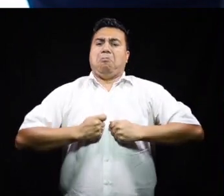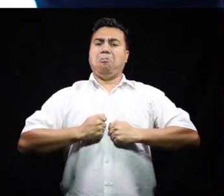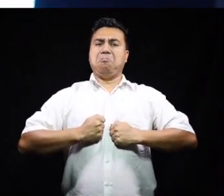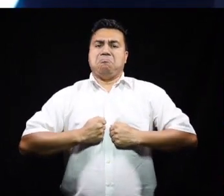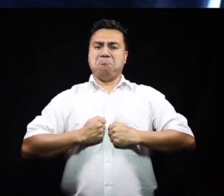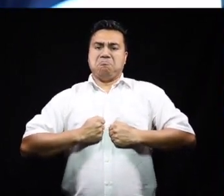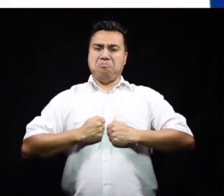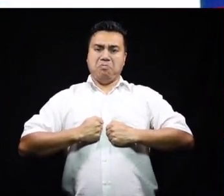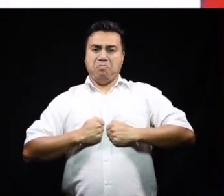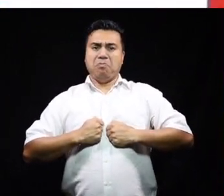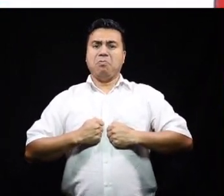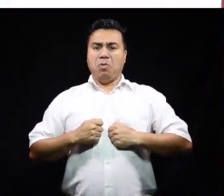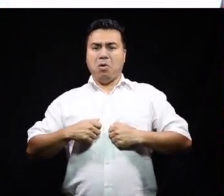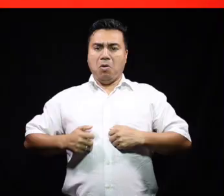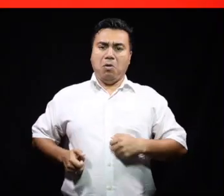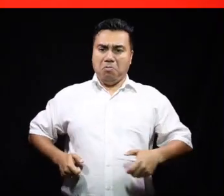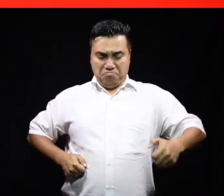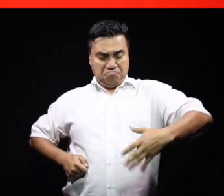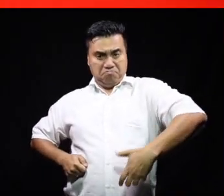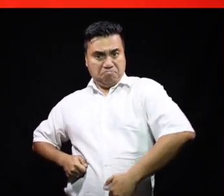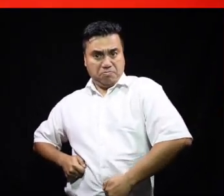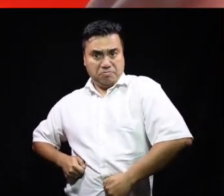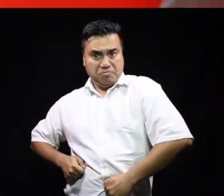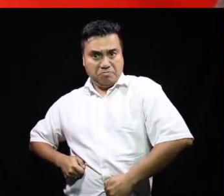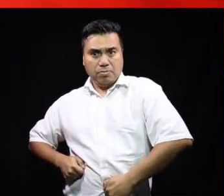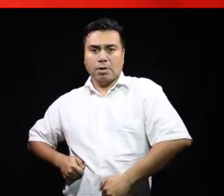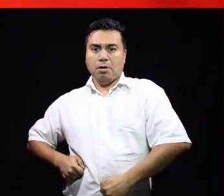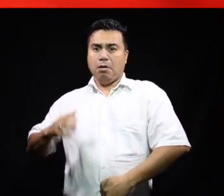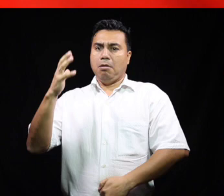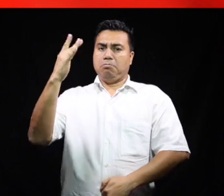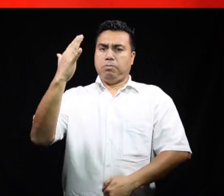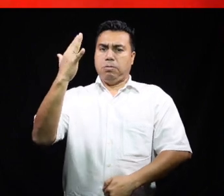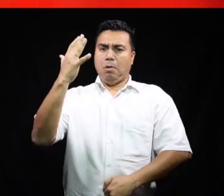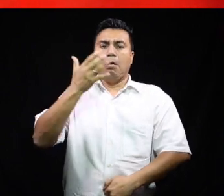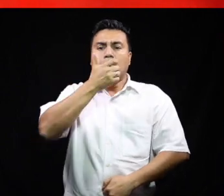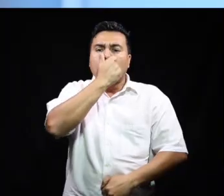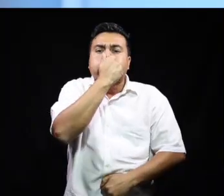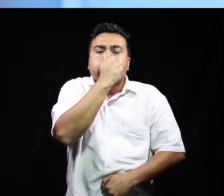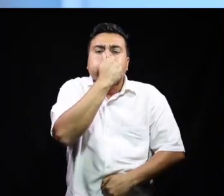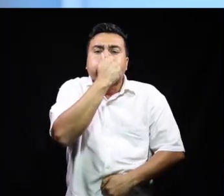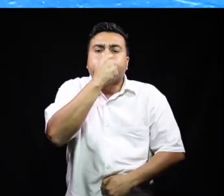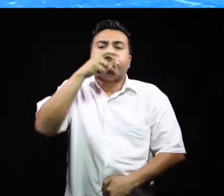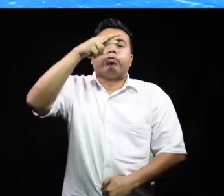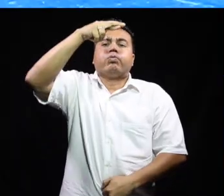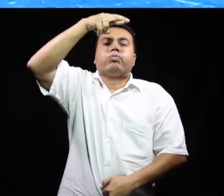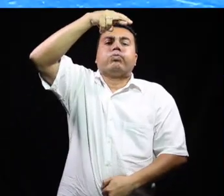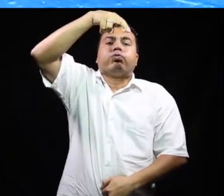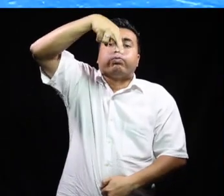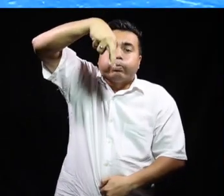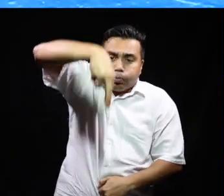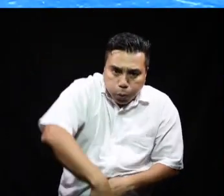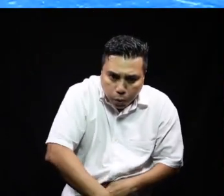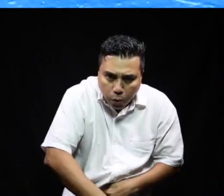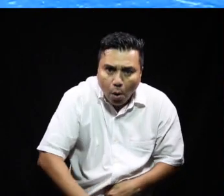la mano izquierda en el cinturón del chaleco salvavidas y la derecha tapando su nariz. Se da el salto al agua y se